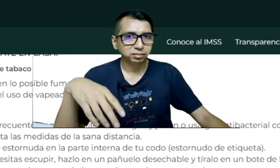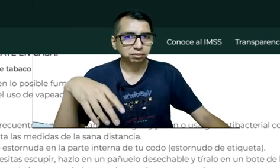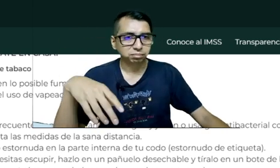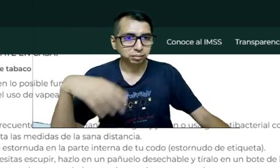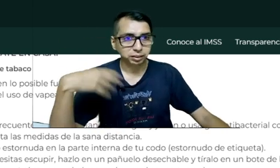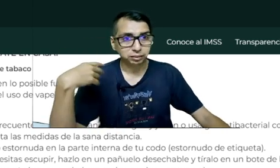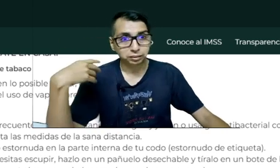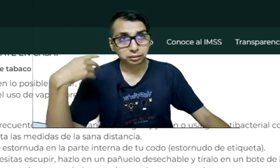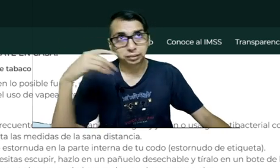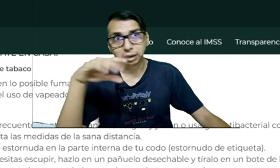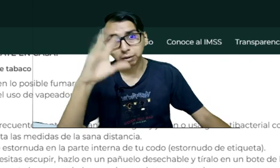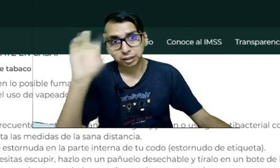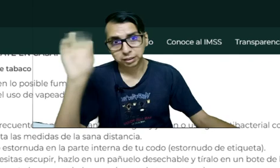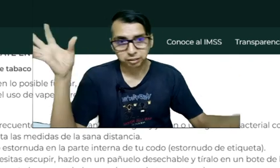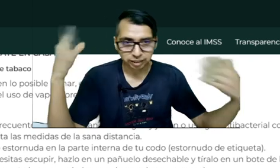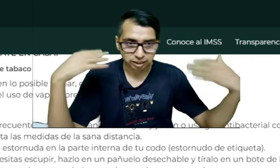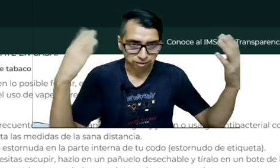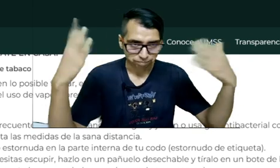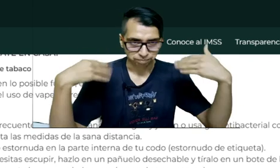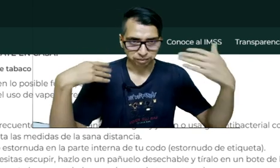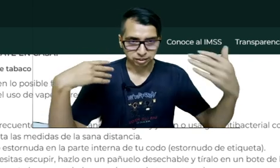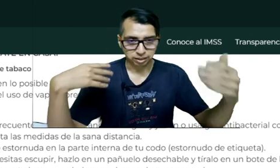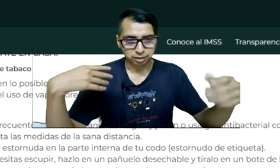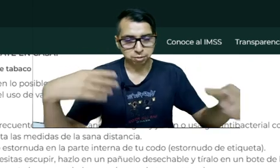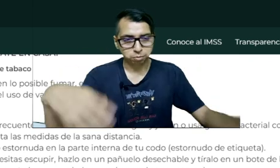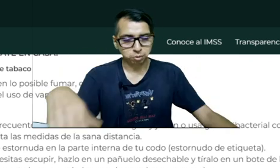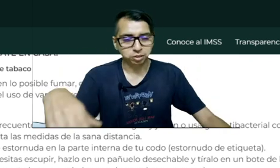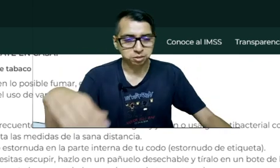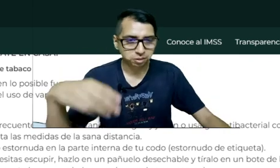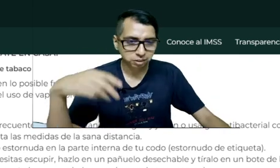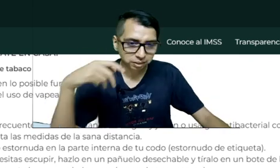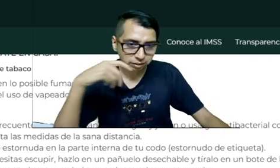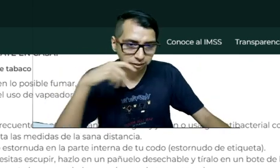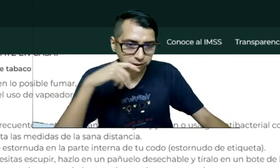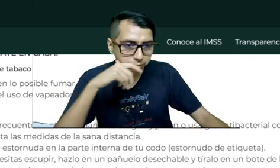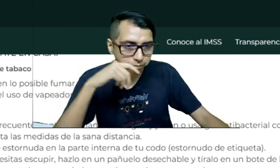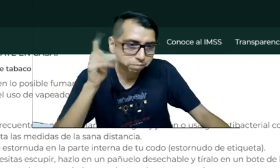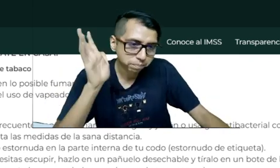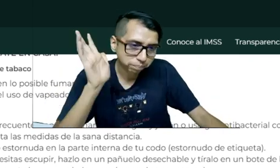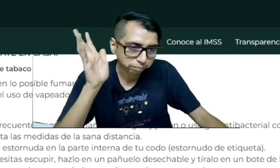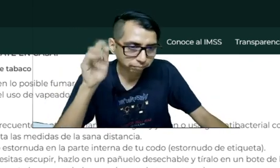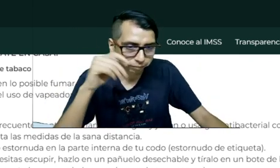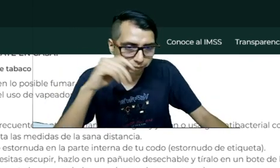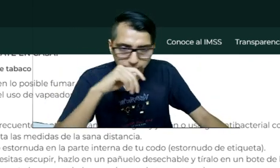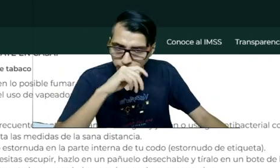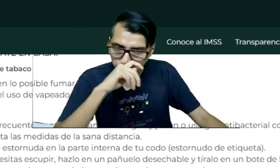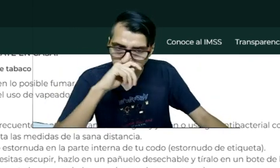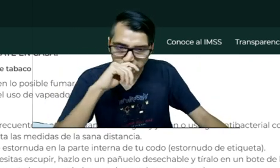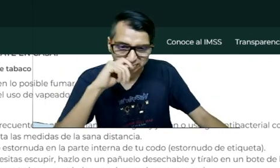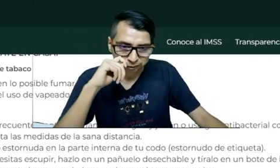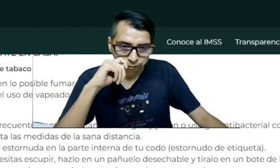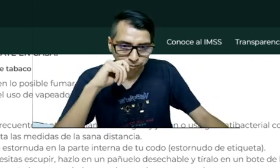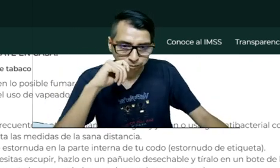me salva a la azotea a que me dio un poco de sol